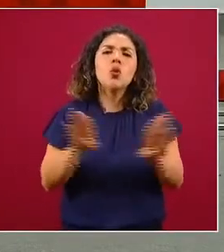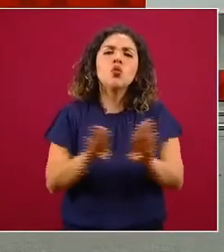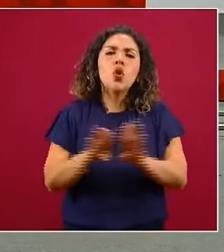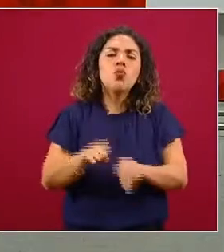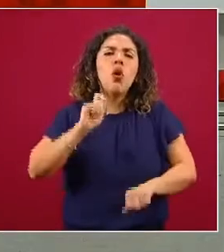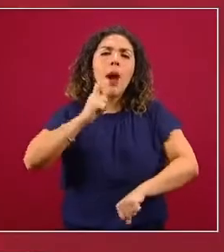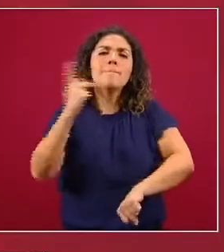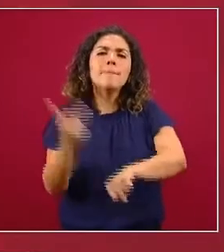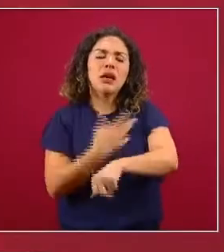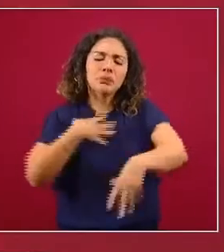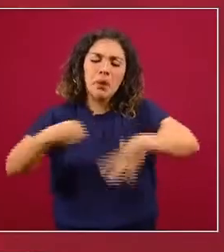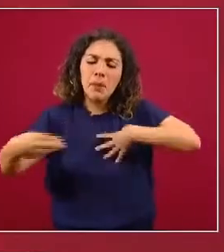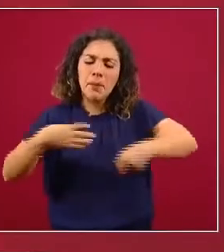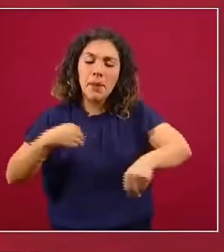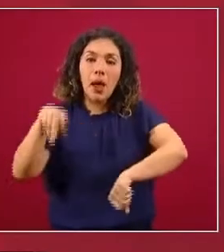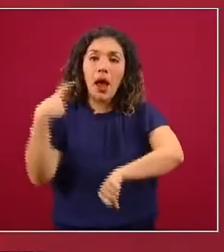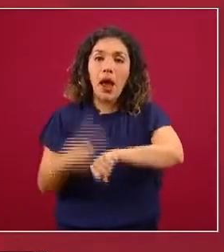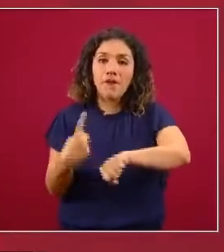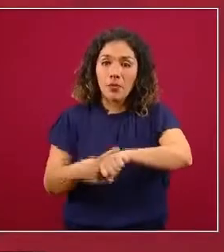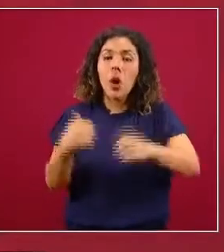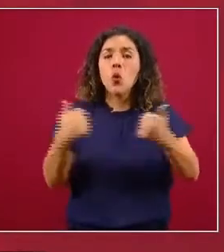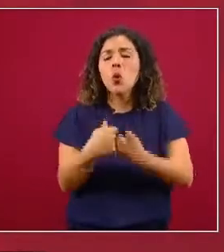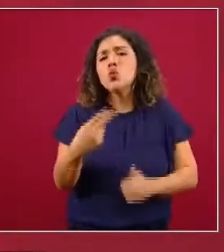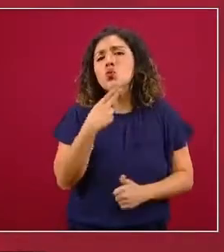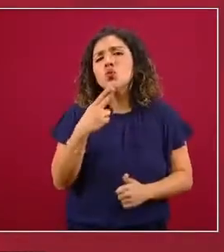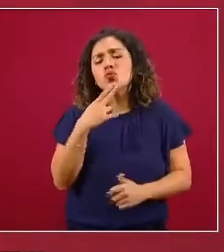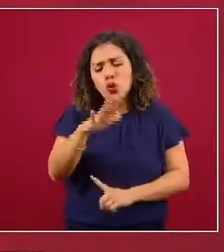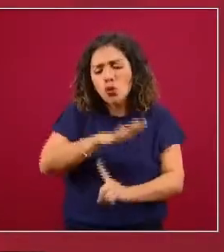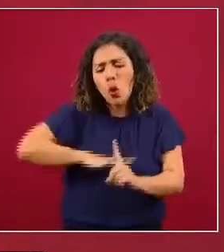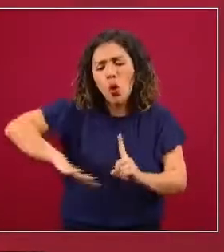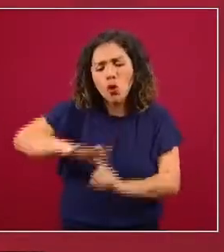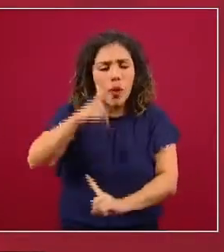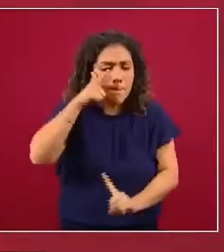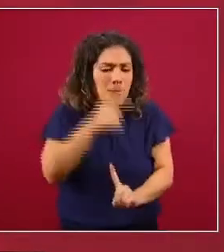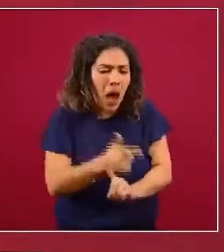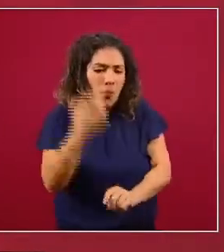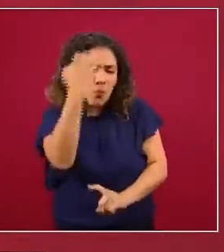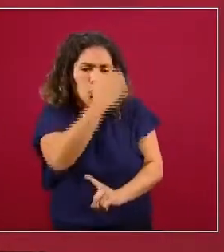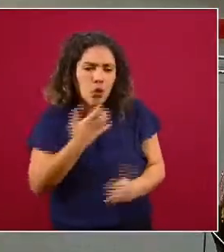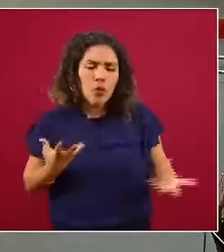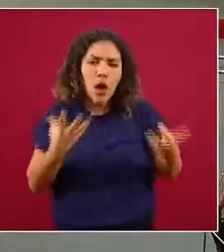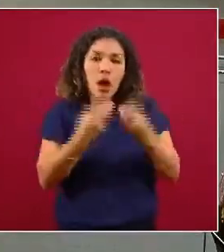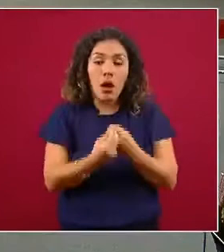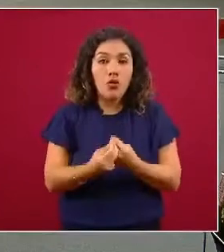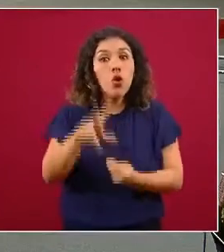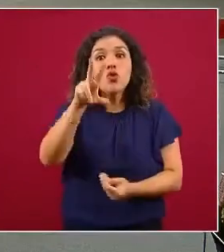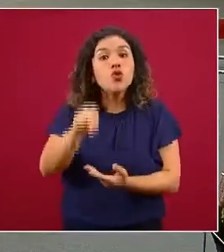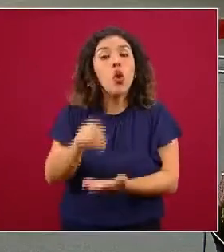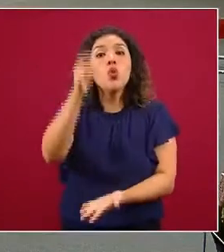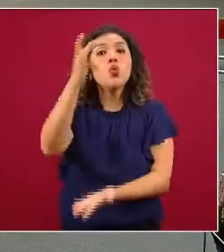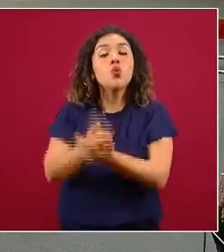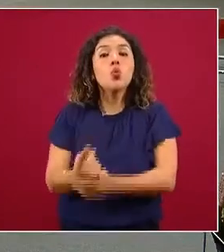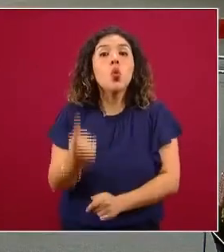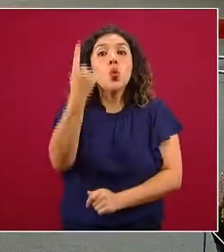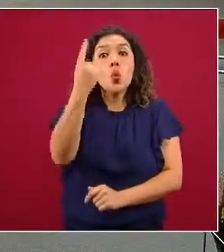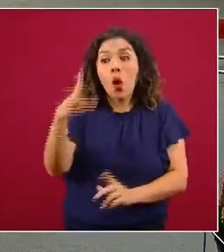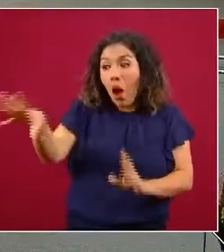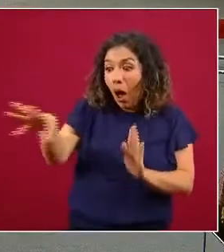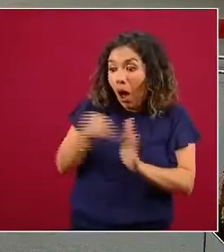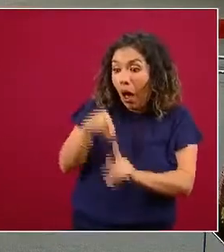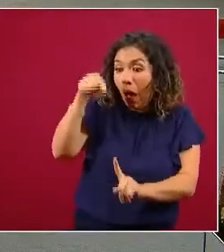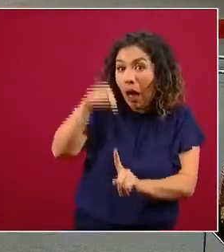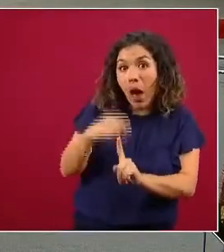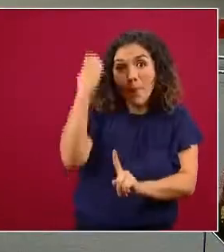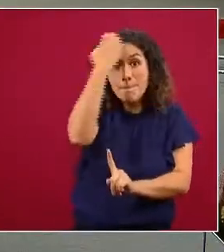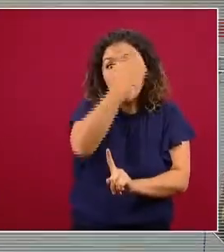situación epidemiológica usando todos los elementos de evidencia de manera conjunta. y no solamente una de las piezas que